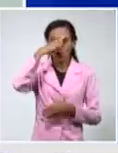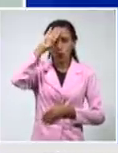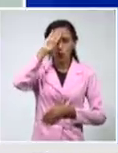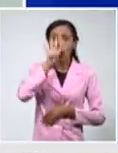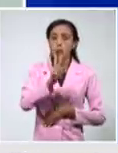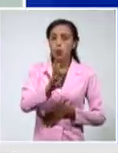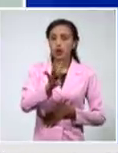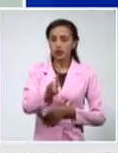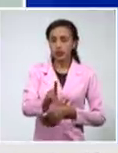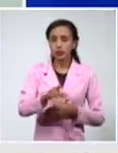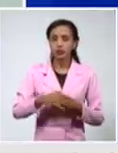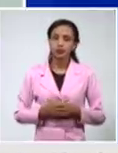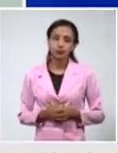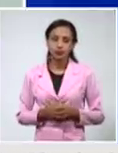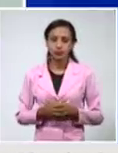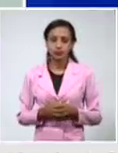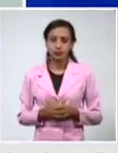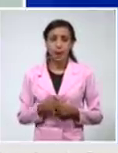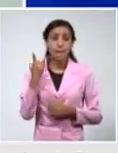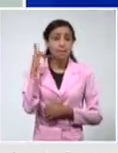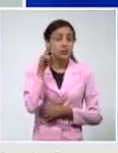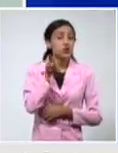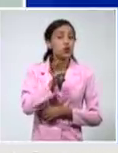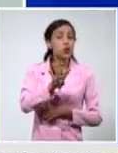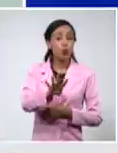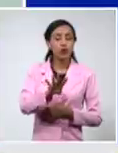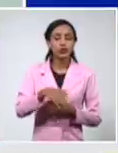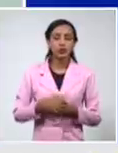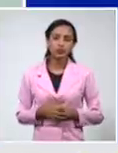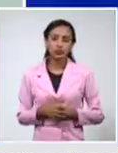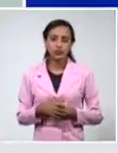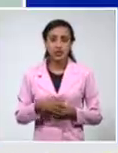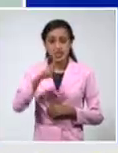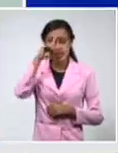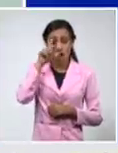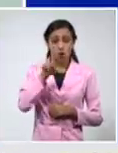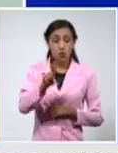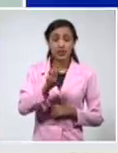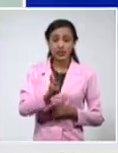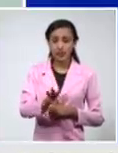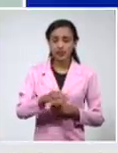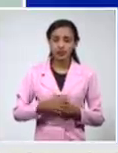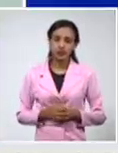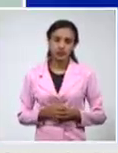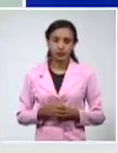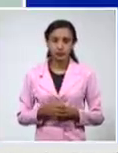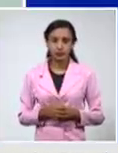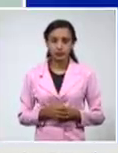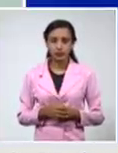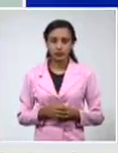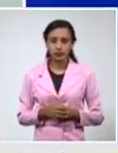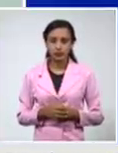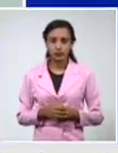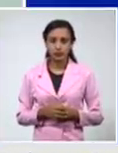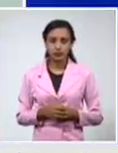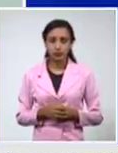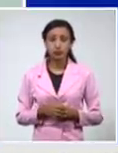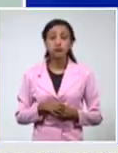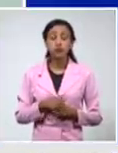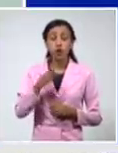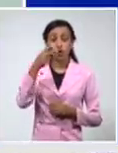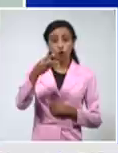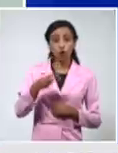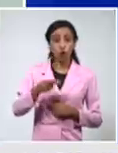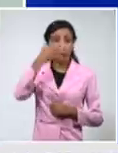Palma Soriano 4, San Luis 3, Songolamaya y Mella con 2 cada uno, y el